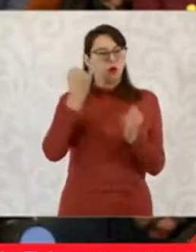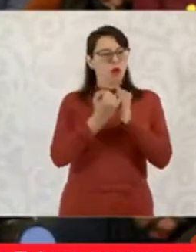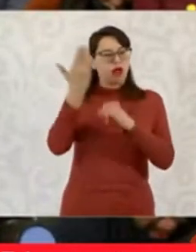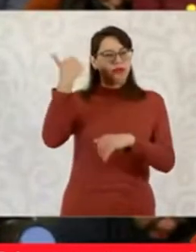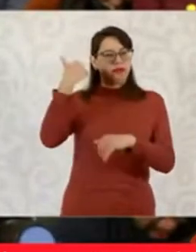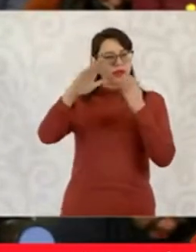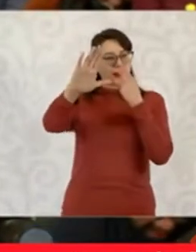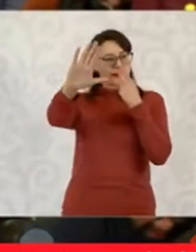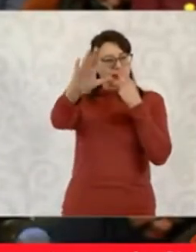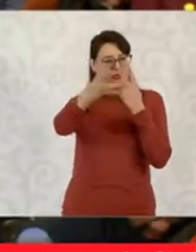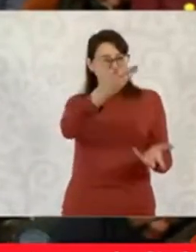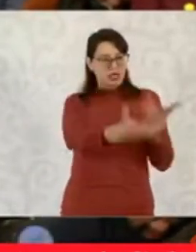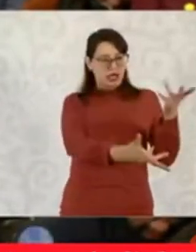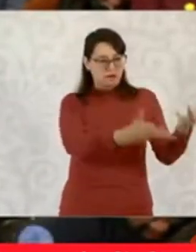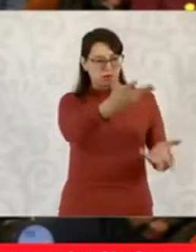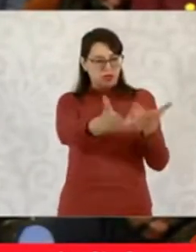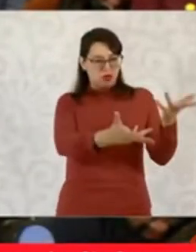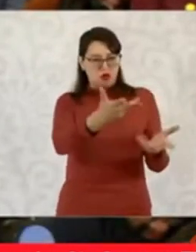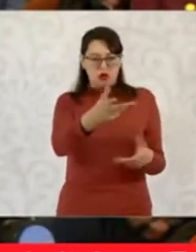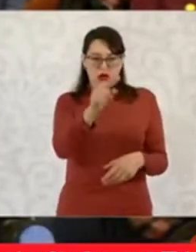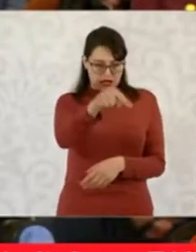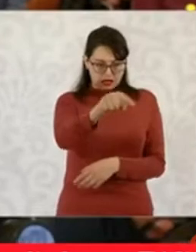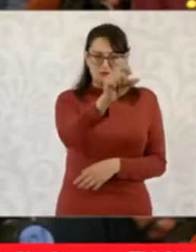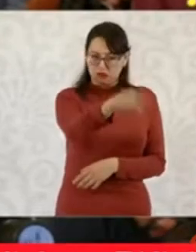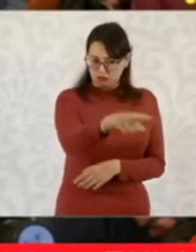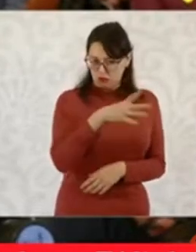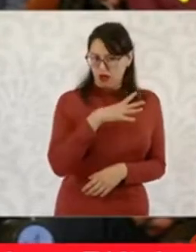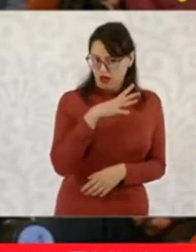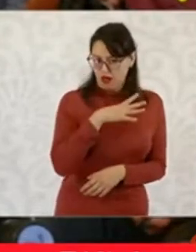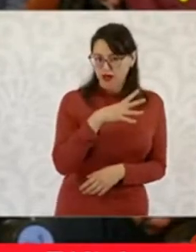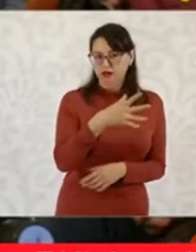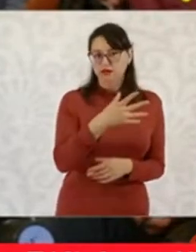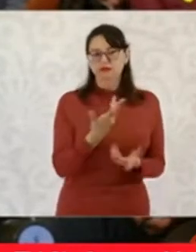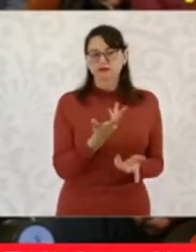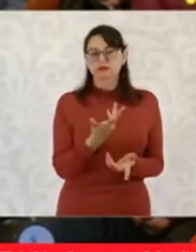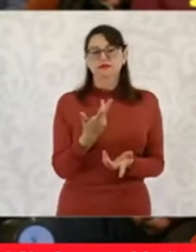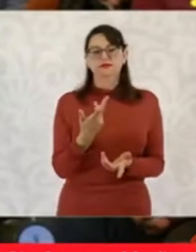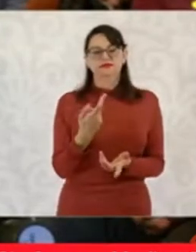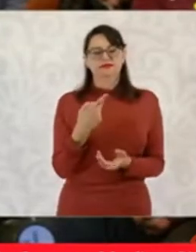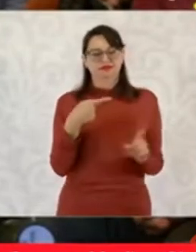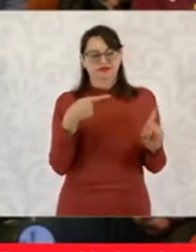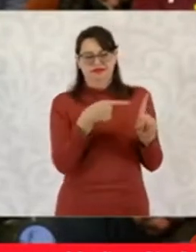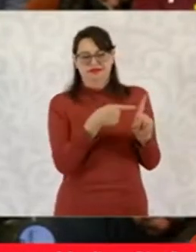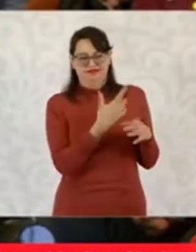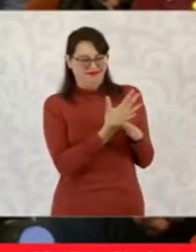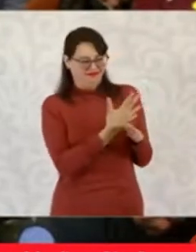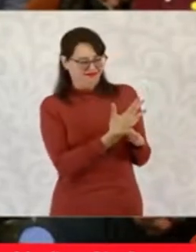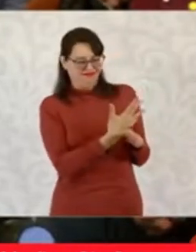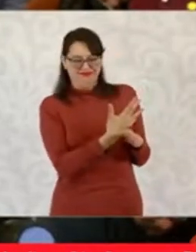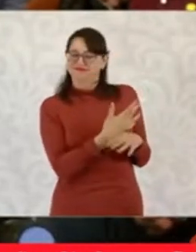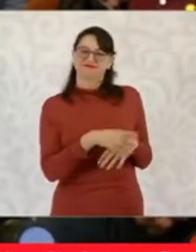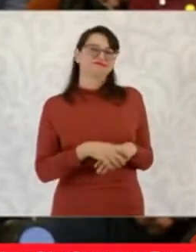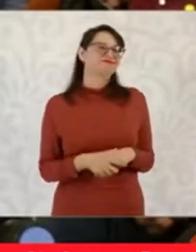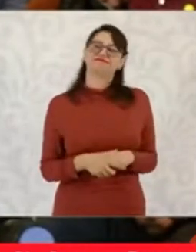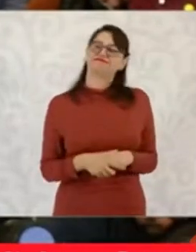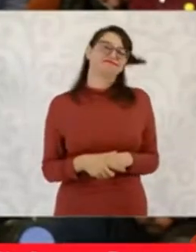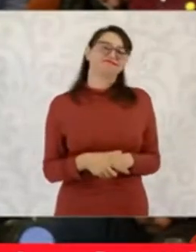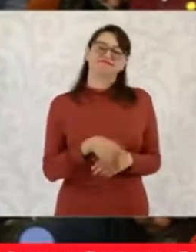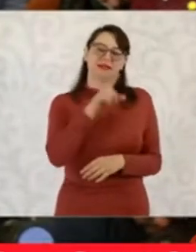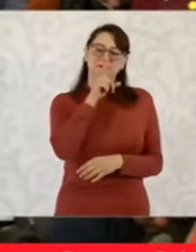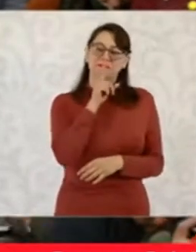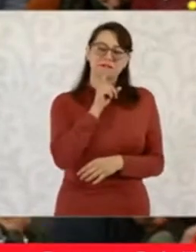Esto lo publicó, entiendo, el día de hoy el señor Riva Palacio, obviamente miente, como ya está acostumbrado él a